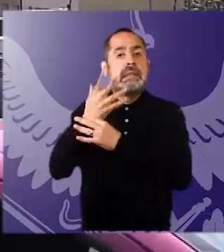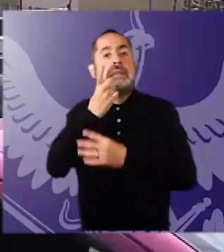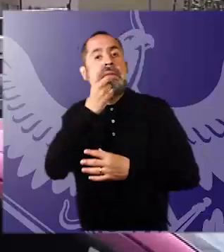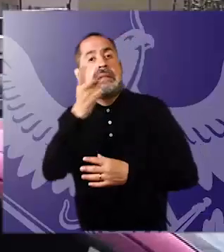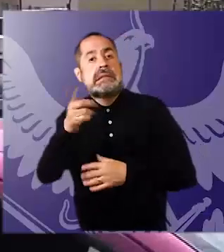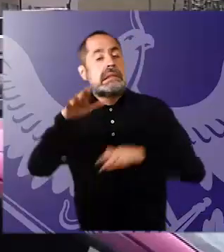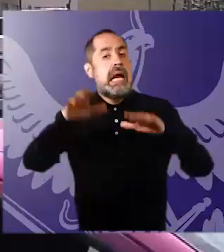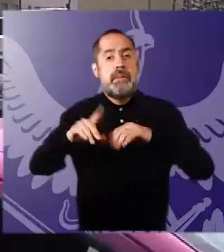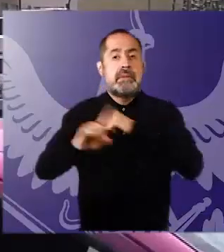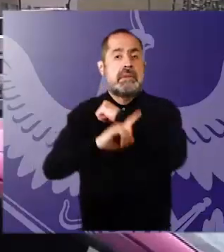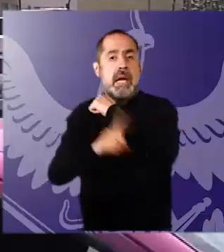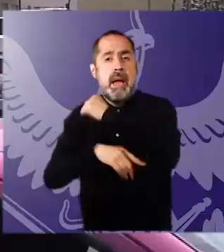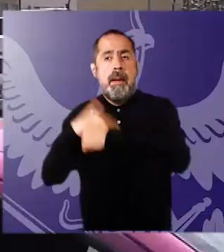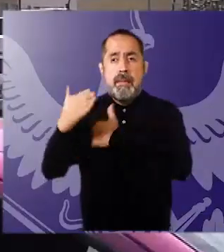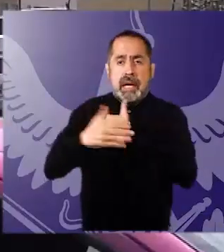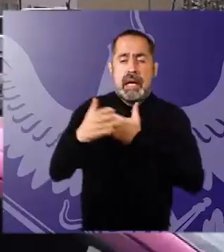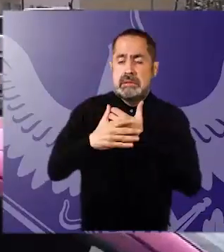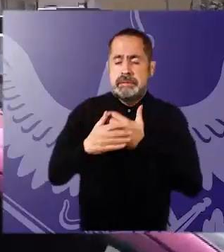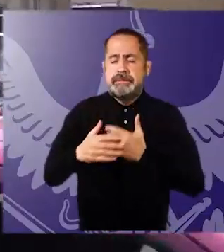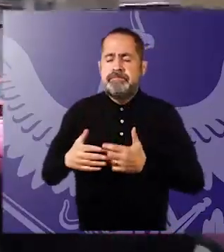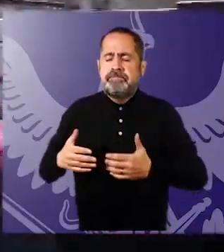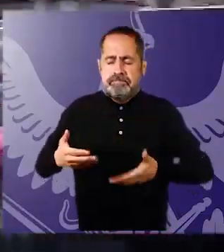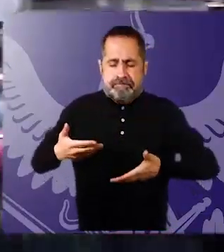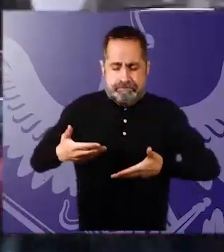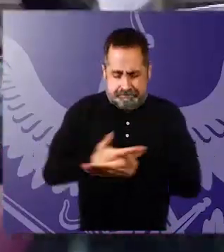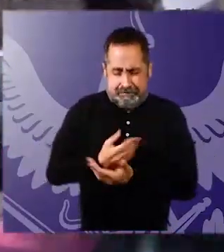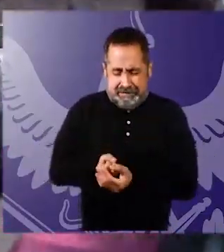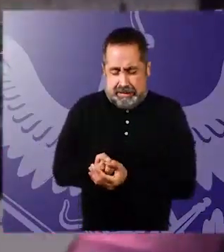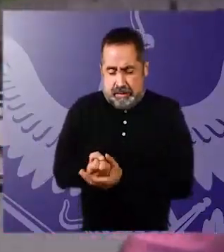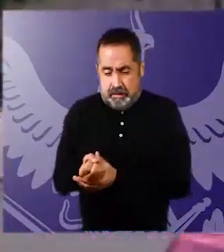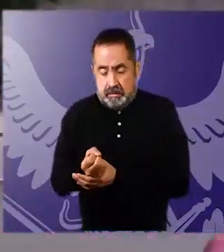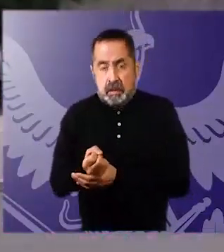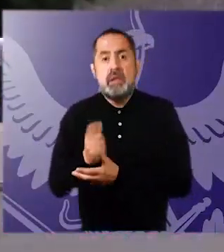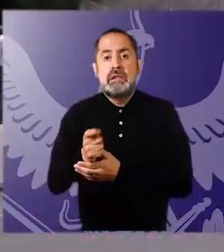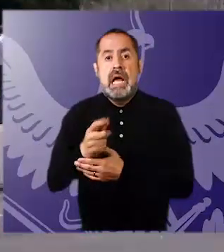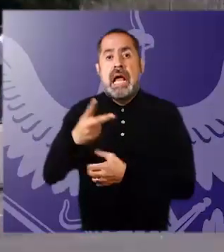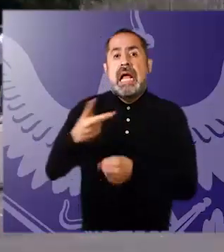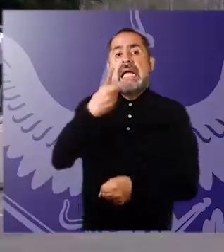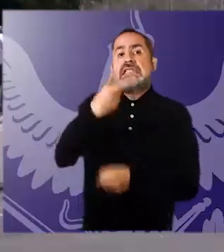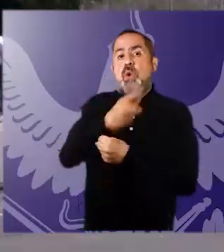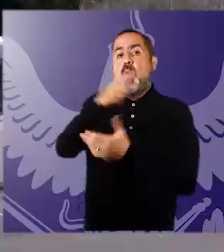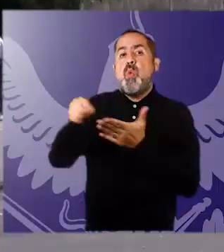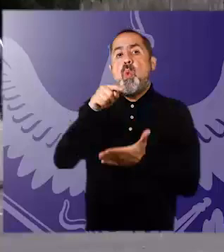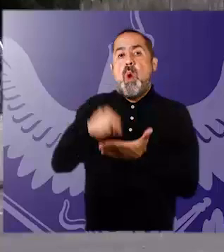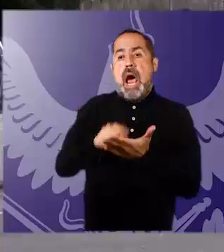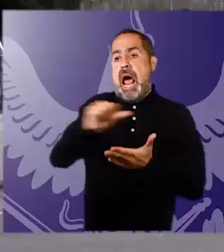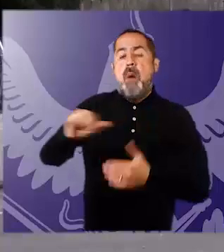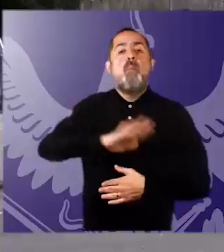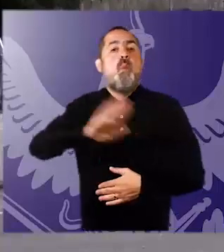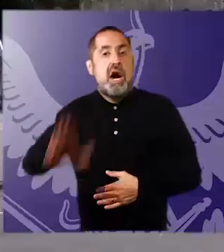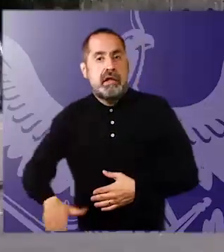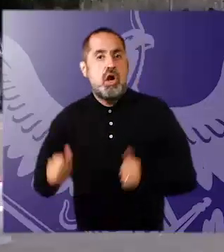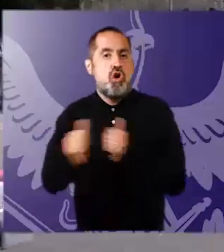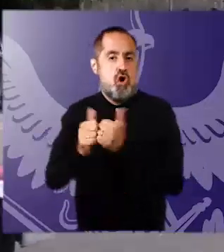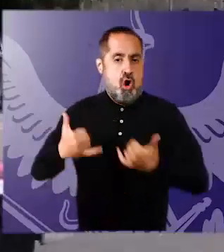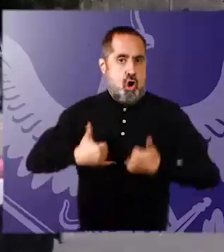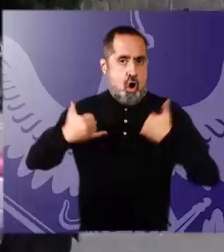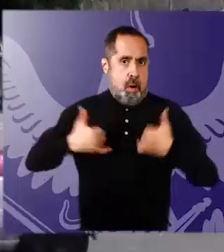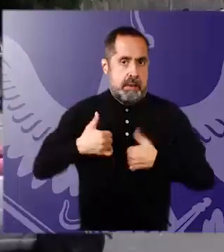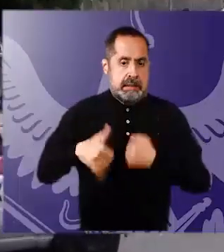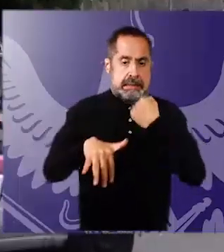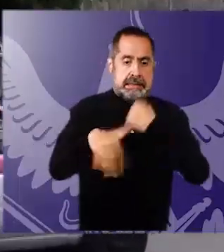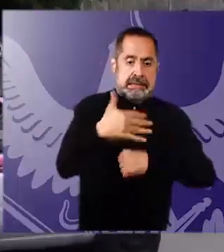las complicaciones durante el embarazo y el parto son la segunda causa de muerte entre las